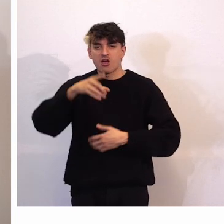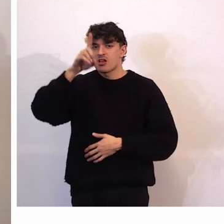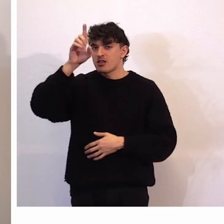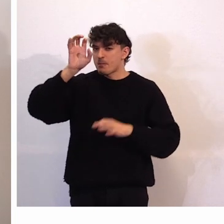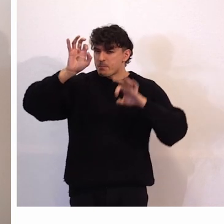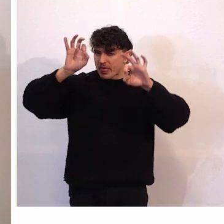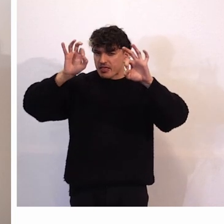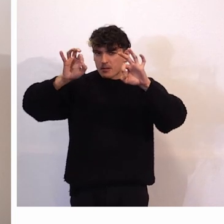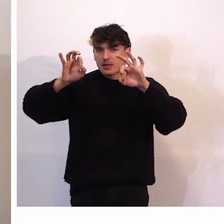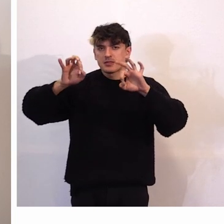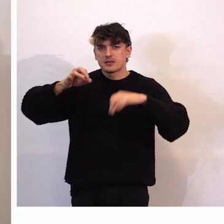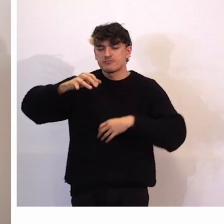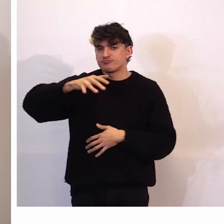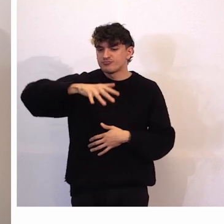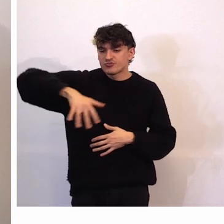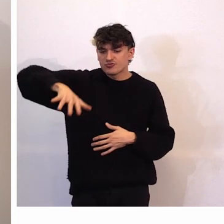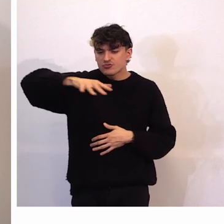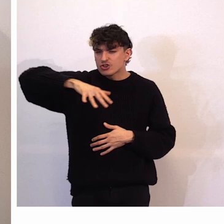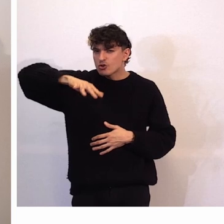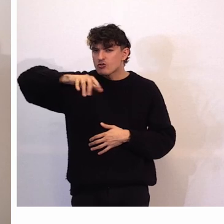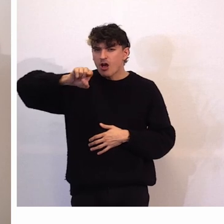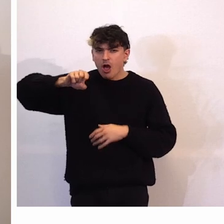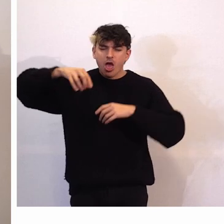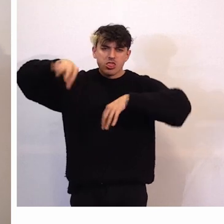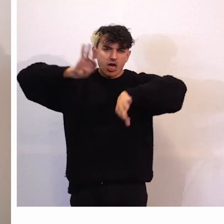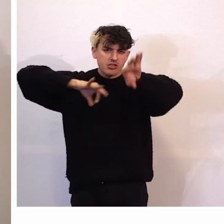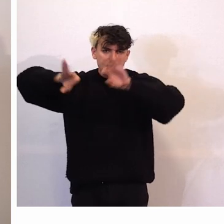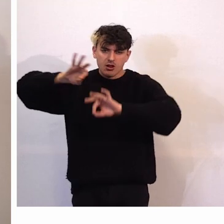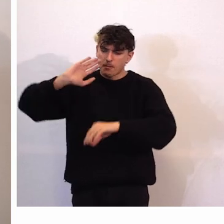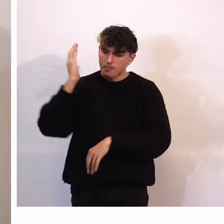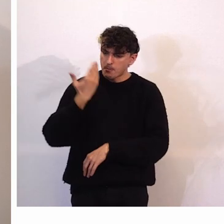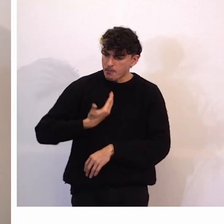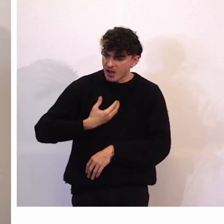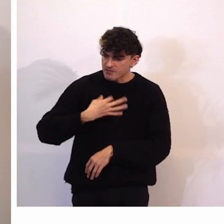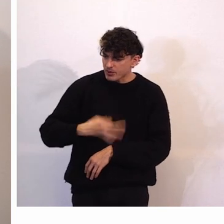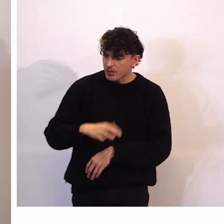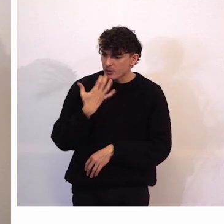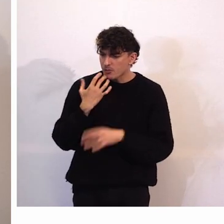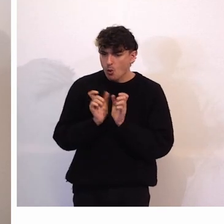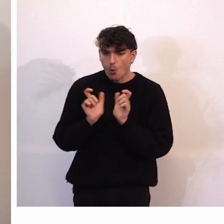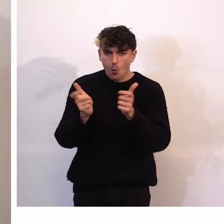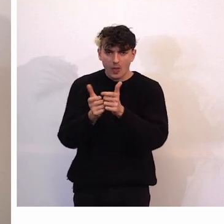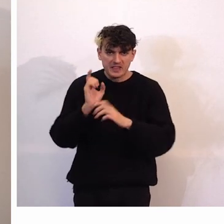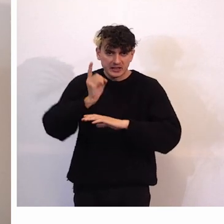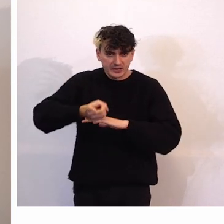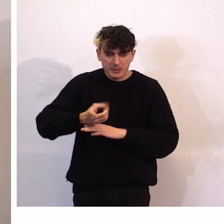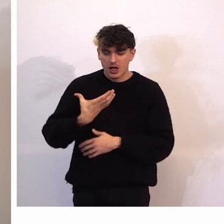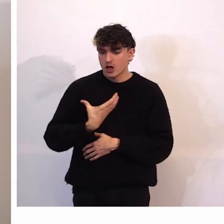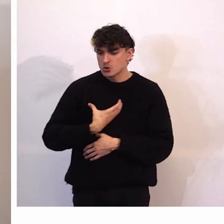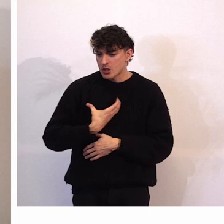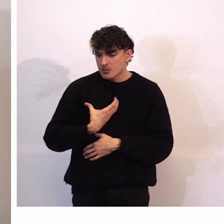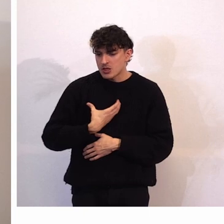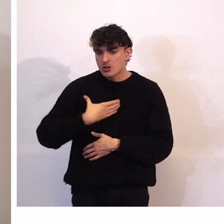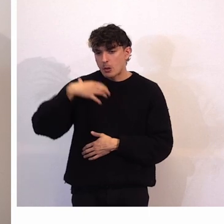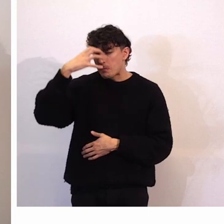donde se toman las decisiones que nos afectan: juntas directivas, ayuntamientos,